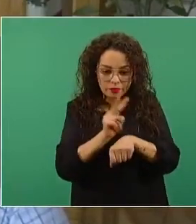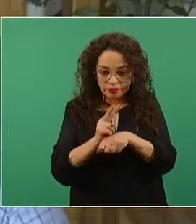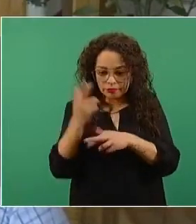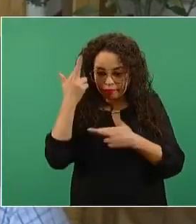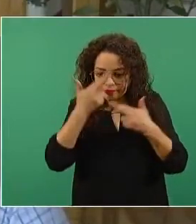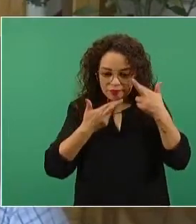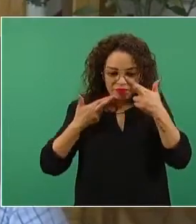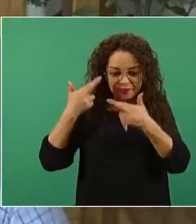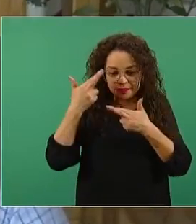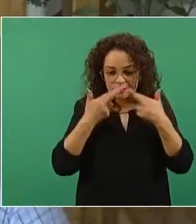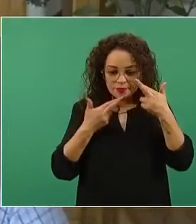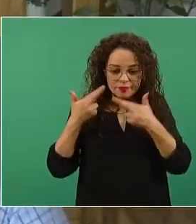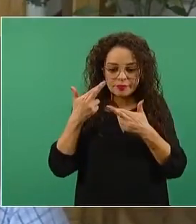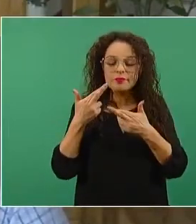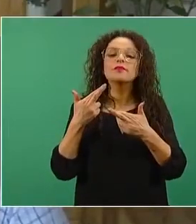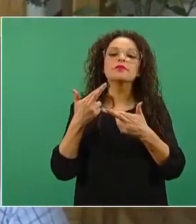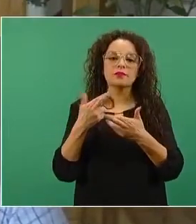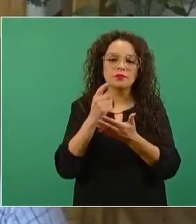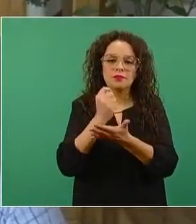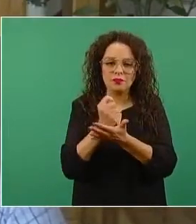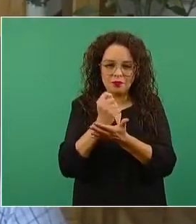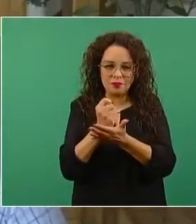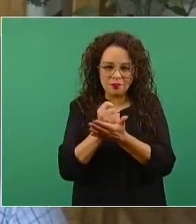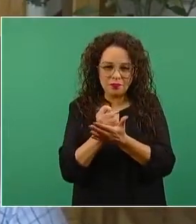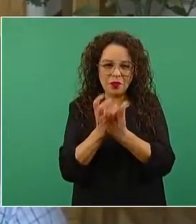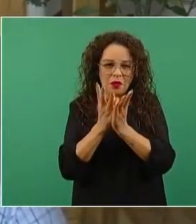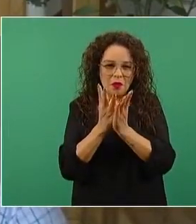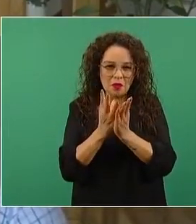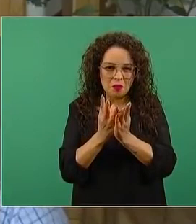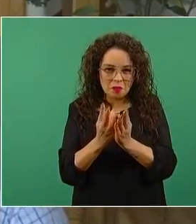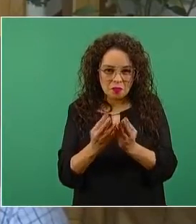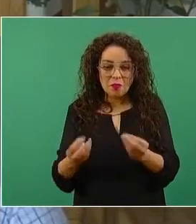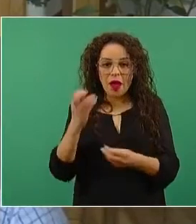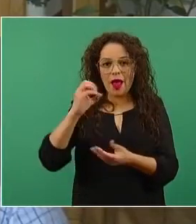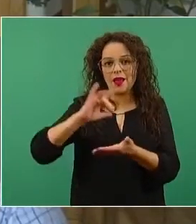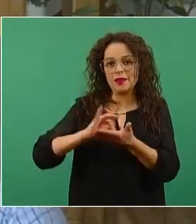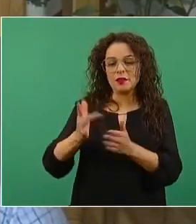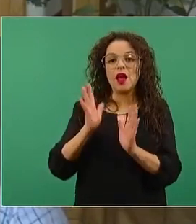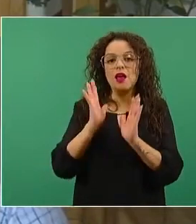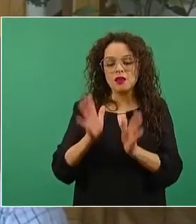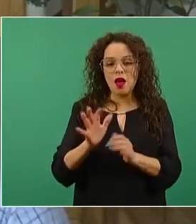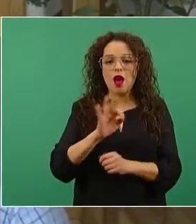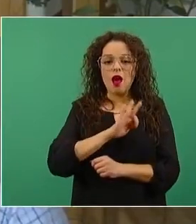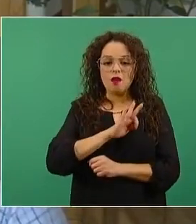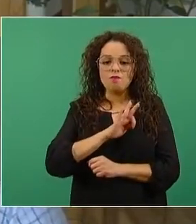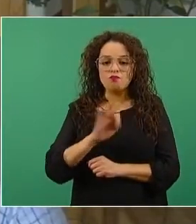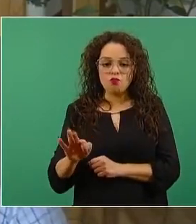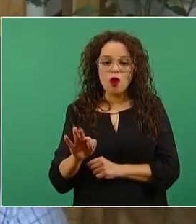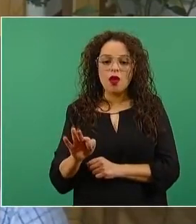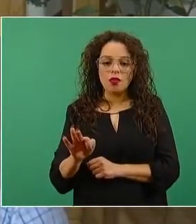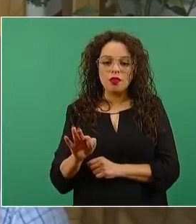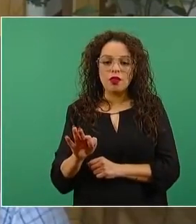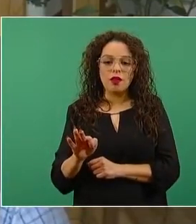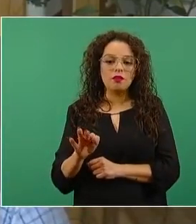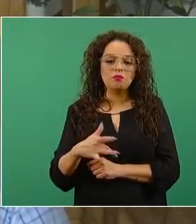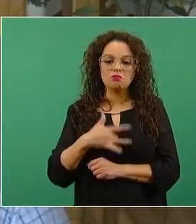ese tratamiento, hasta el momento ha permitido que estas personas se recuperen y vuelvan obviamente a su